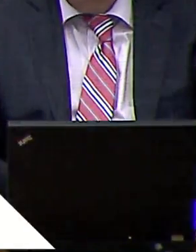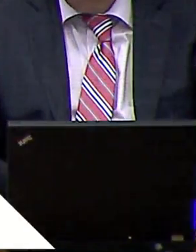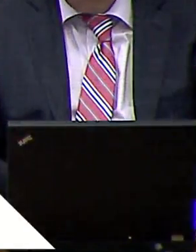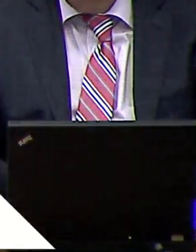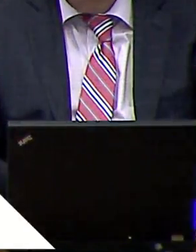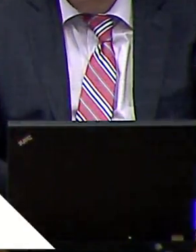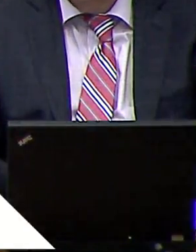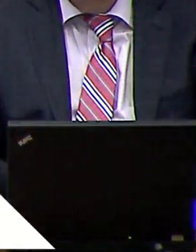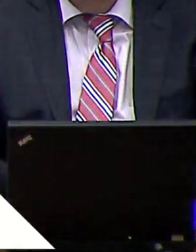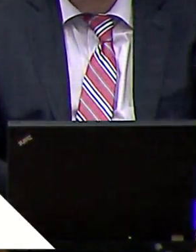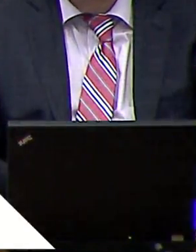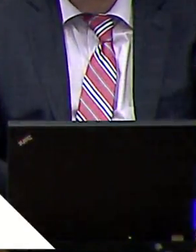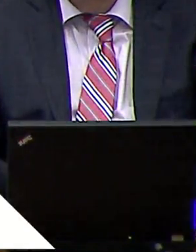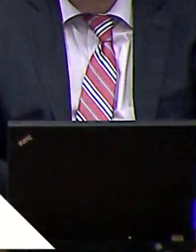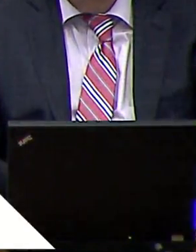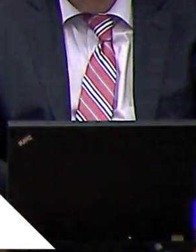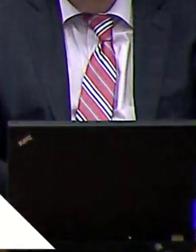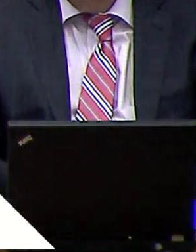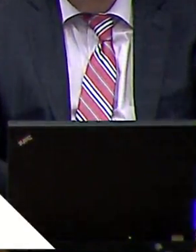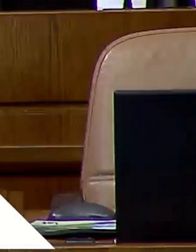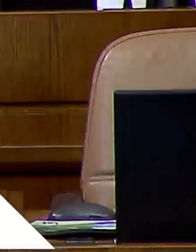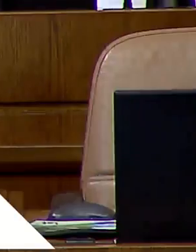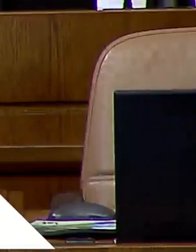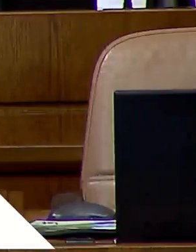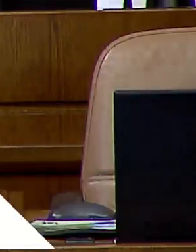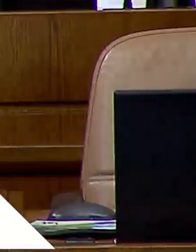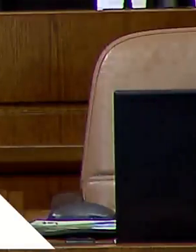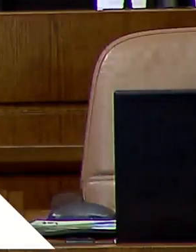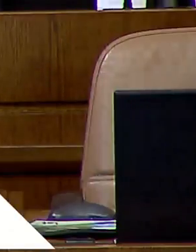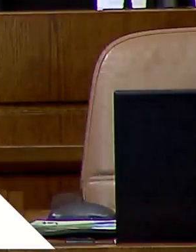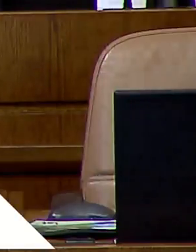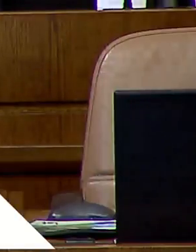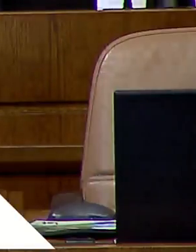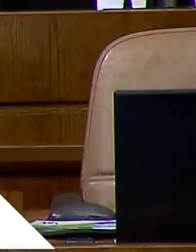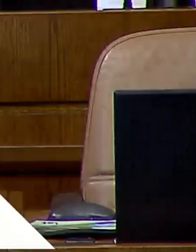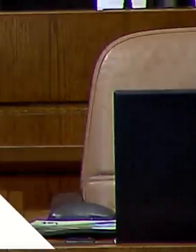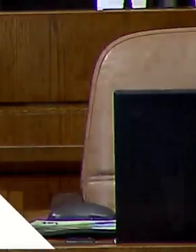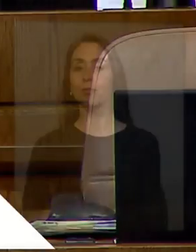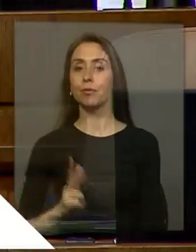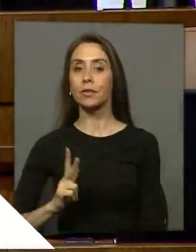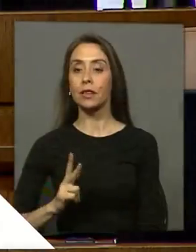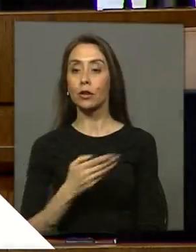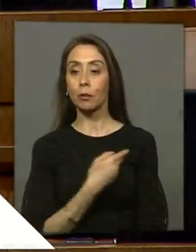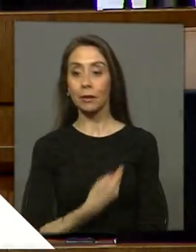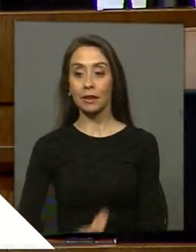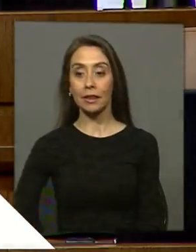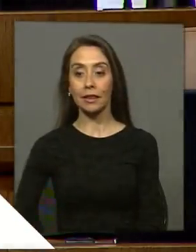diputado señor Ulloa le ofrezco la palabra muchas gracias señor presidente señor presidente